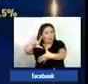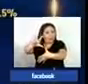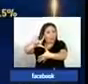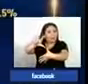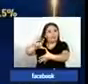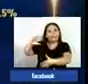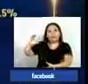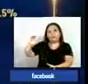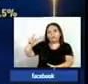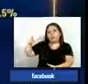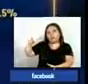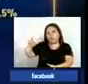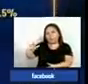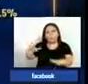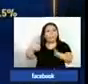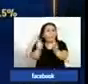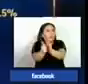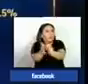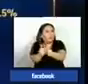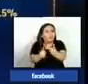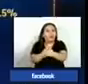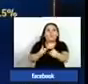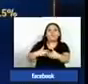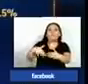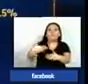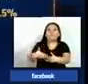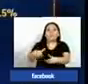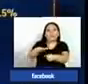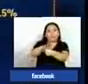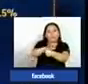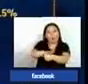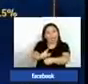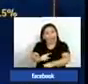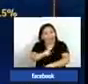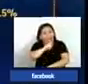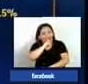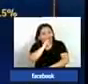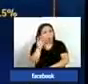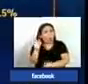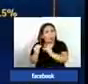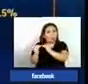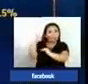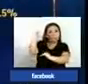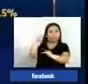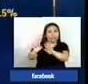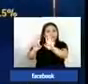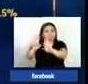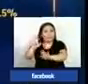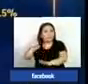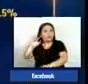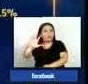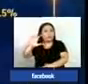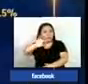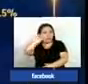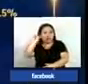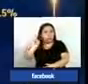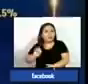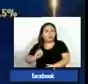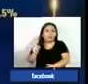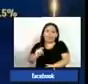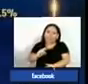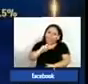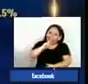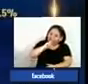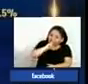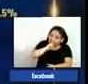CEPAL, debido a los efectos del COVID-19 en El Salvador, la pobreza aumentará un 6.5% y la pobreza